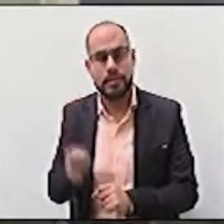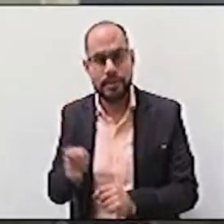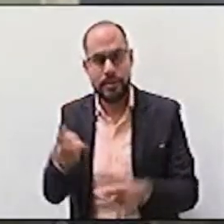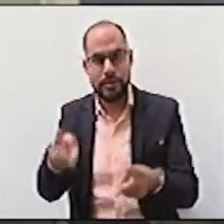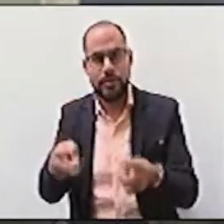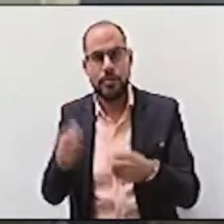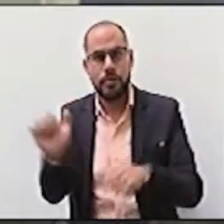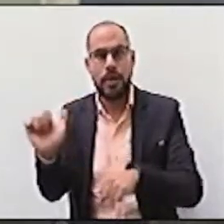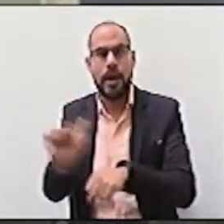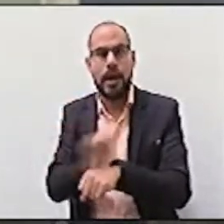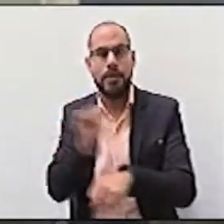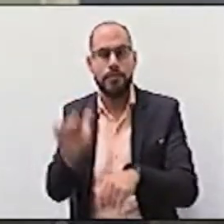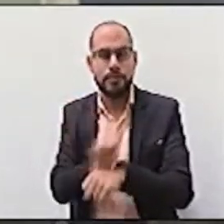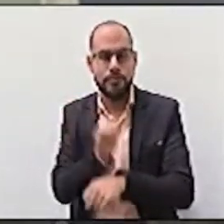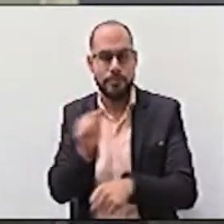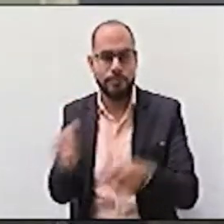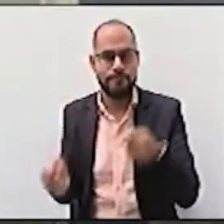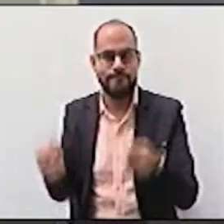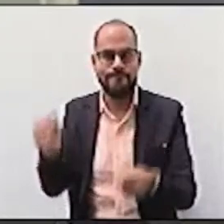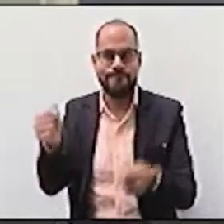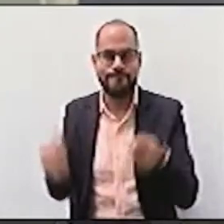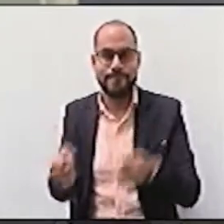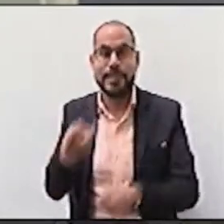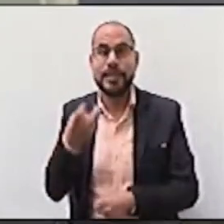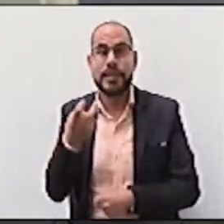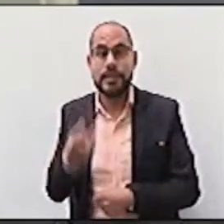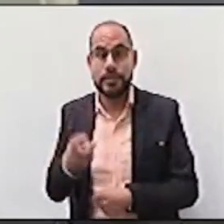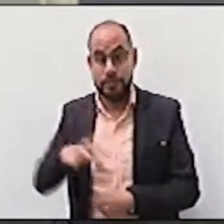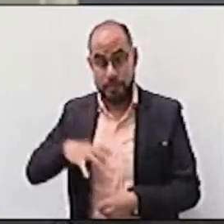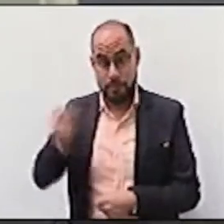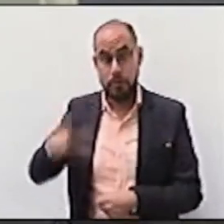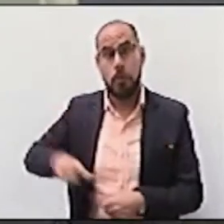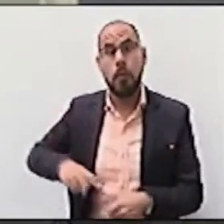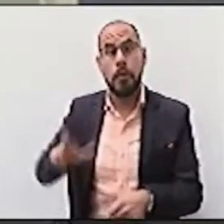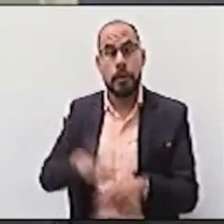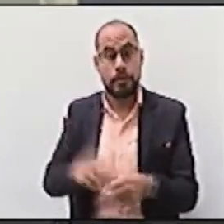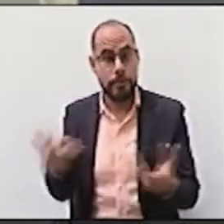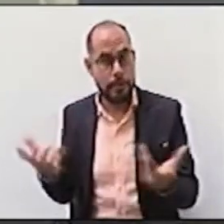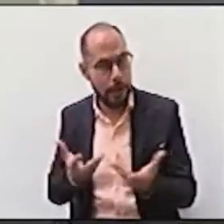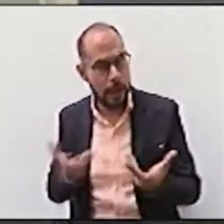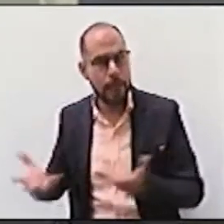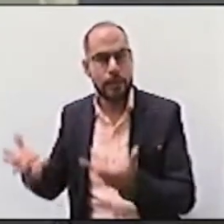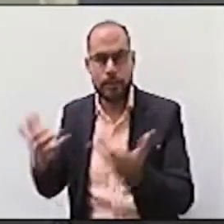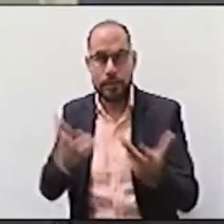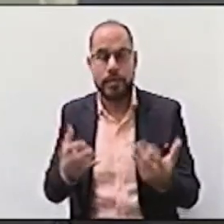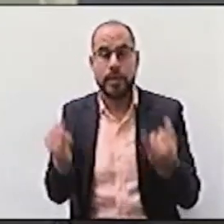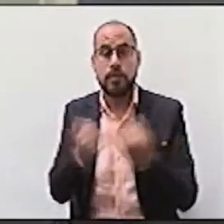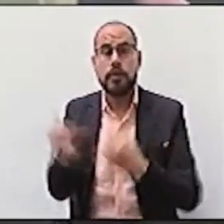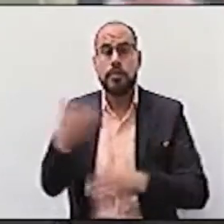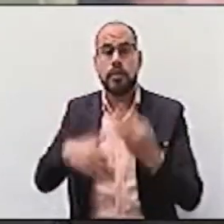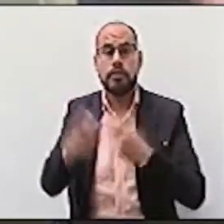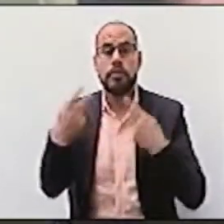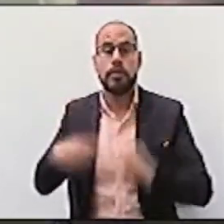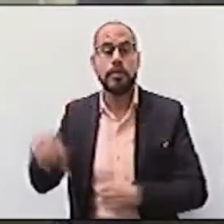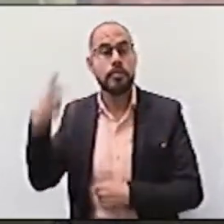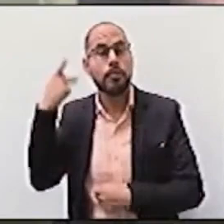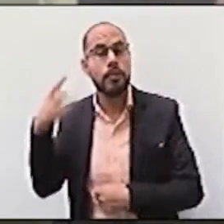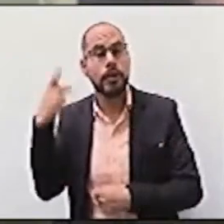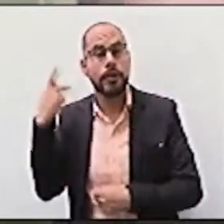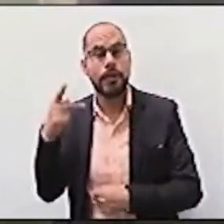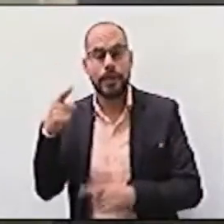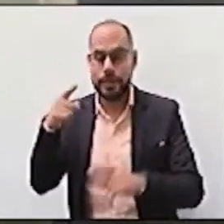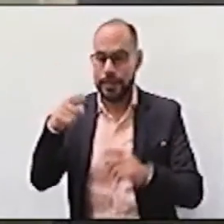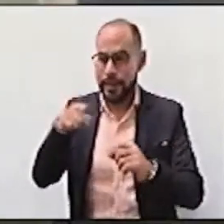robo a vehículo automotor. Yo creo que el esfuerzo que el gobernador y que todos los poblanos, porque esta tarea sí conduce